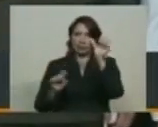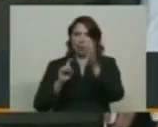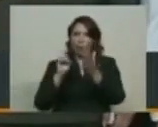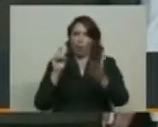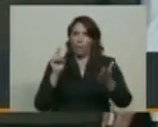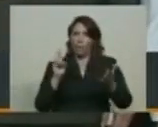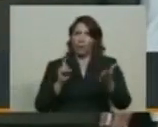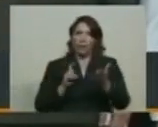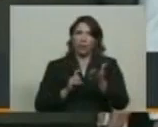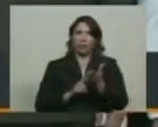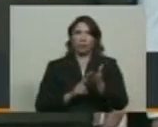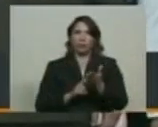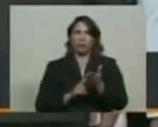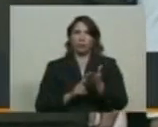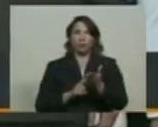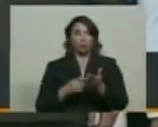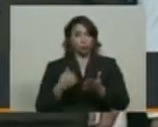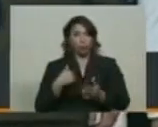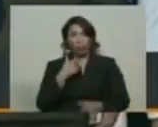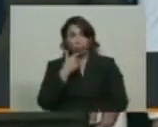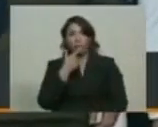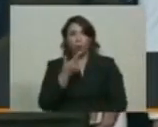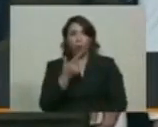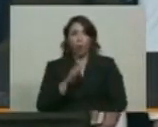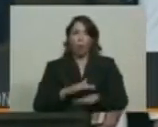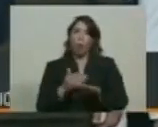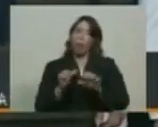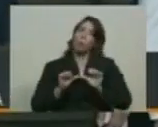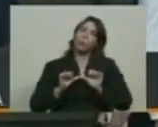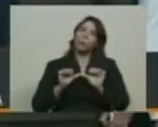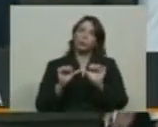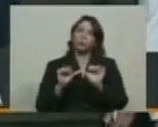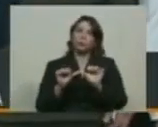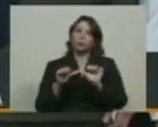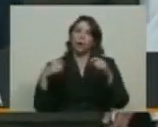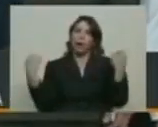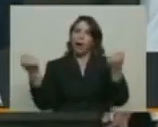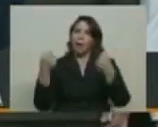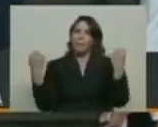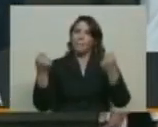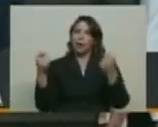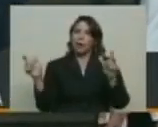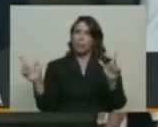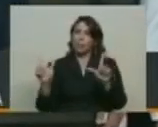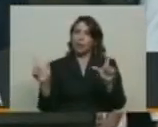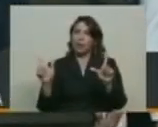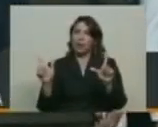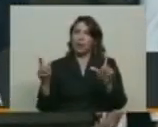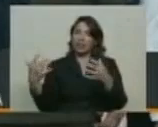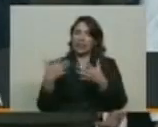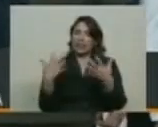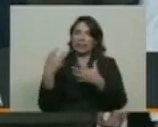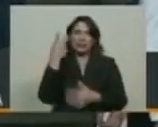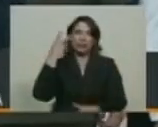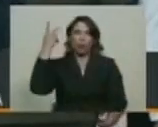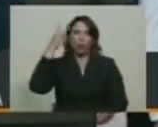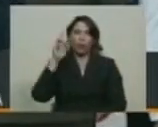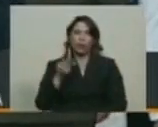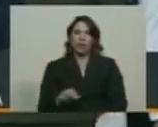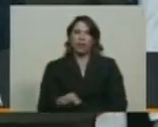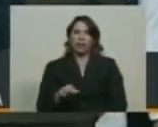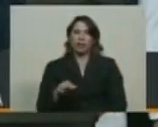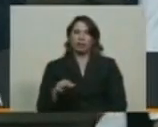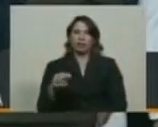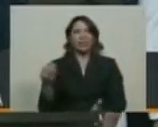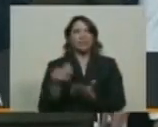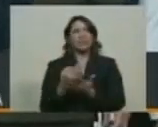Yo lo digo porque todavía en la campaña mediática, en la guerra psicológica diaria, hay quienes repiten